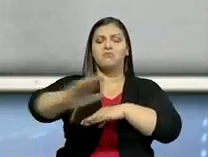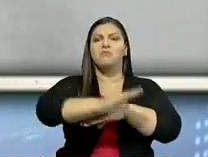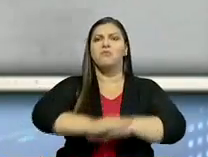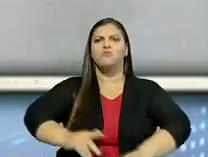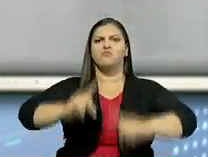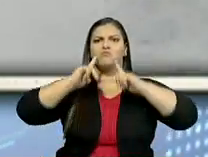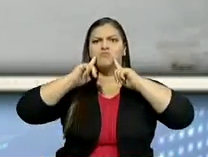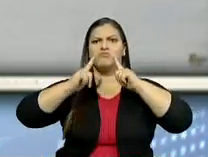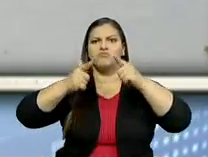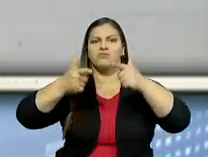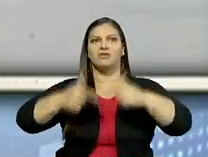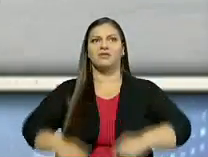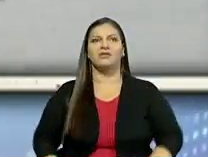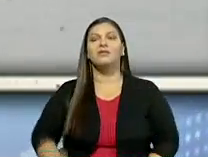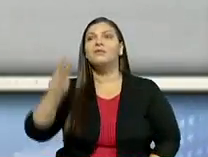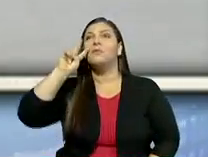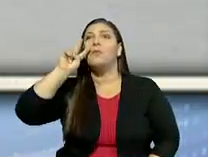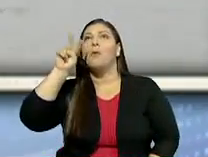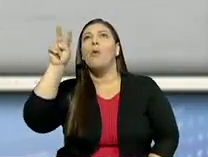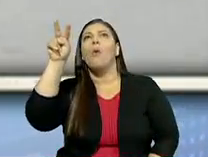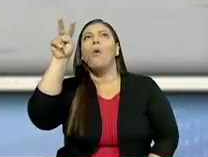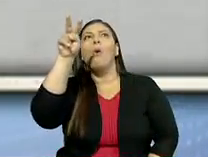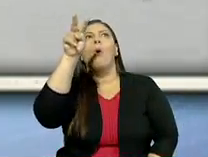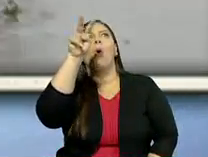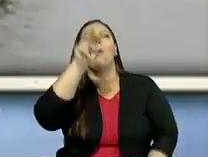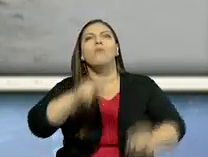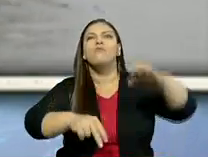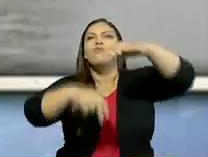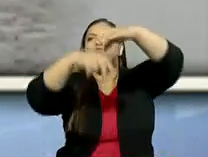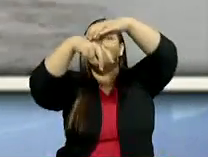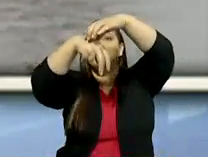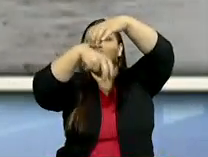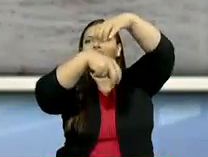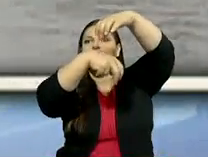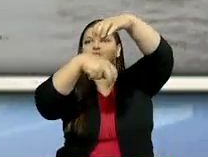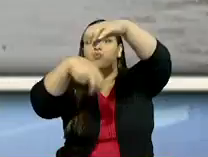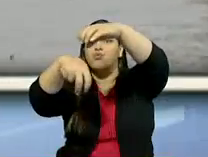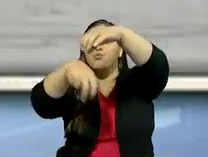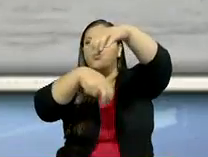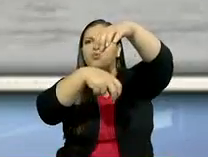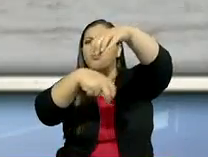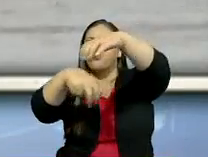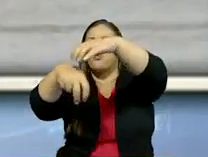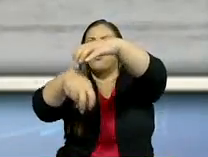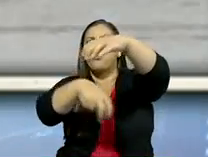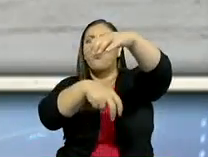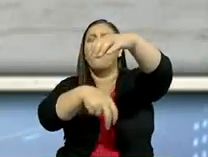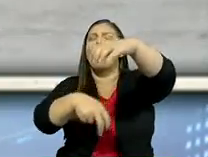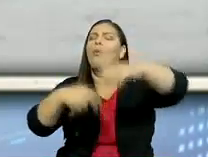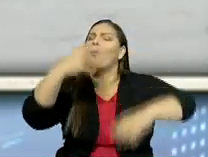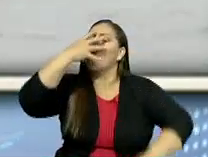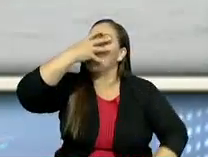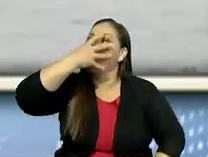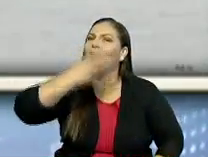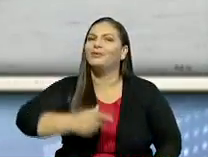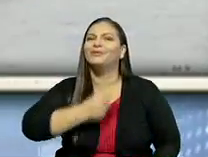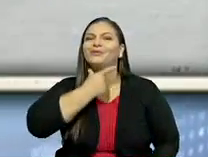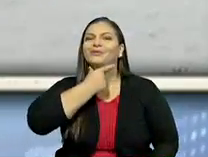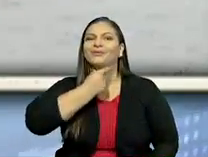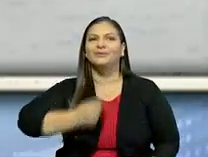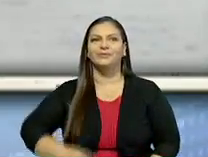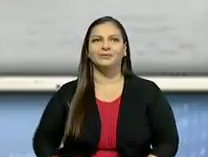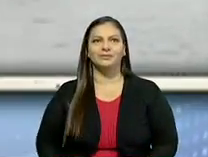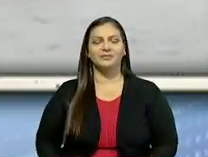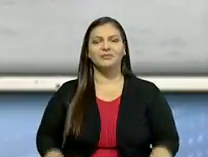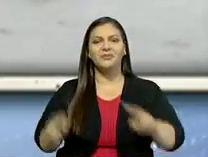de los paracaidistas, fenomenal. Fenomenal. Me gustó mucho. Algo increíble, que día a día nuestro Ecuador se va